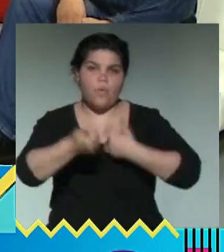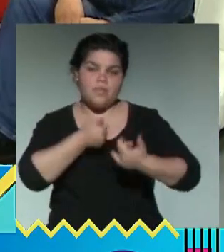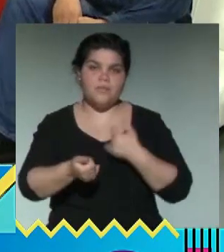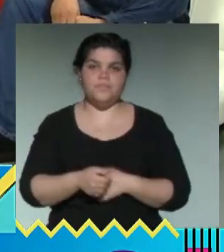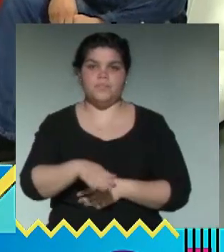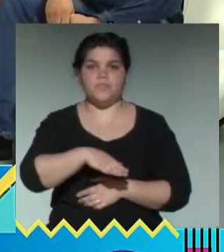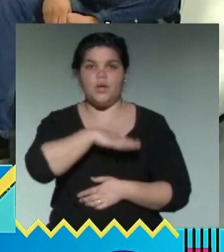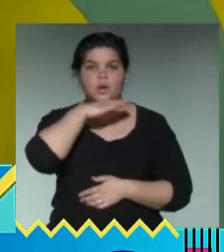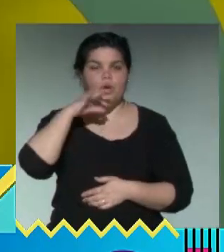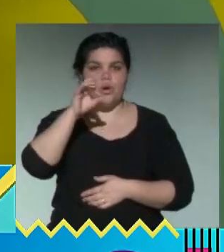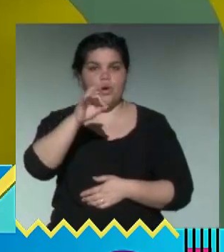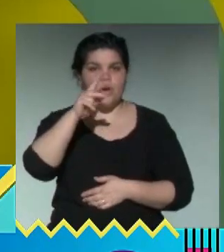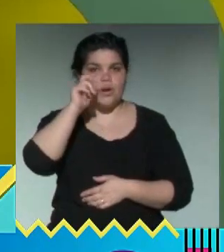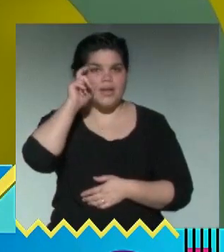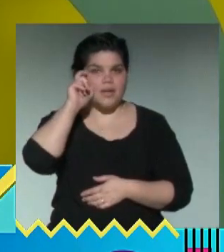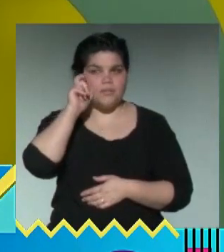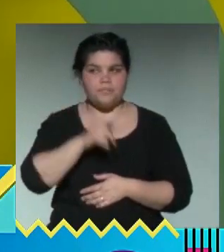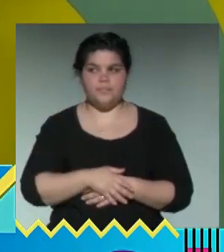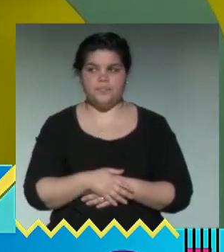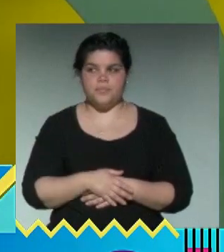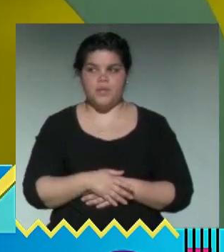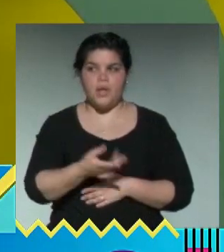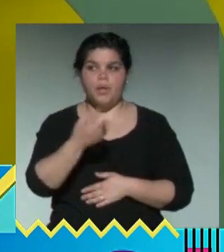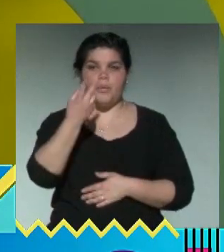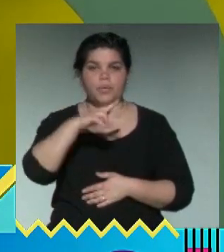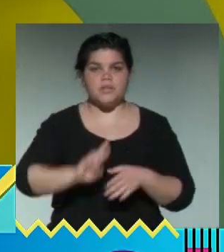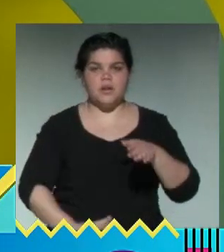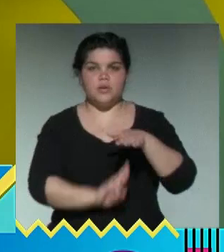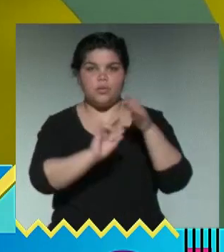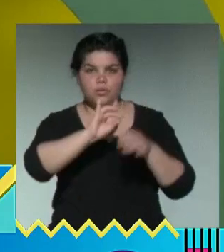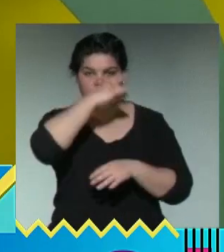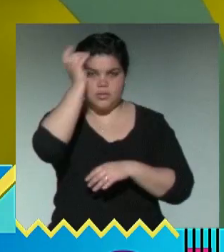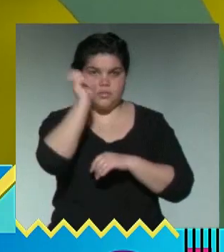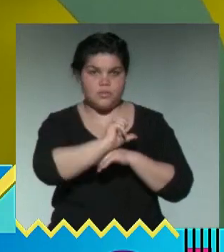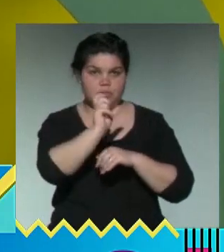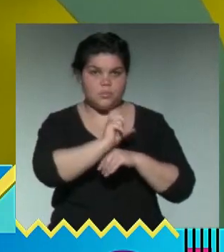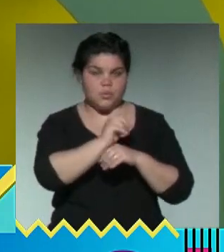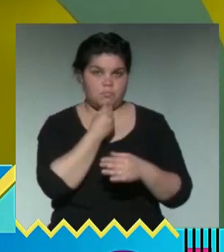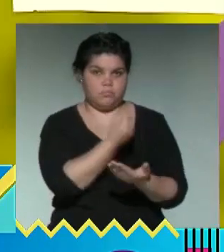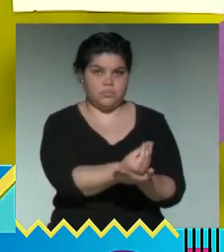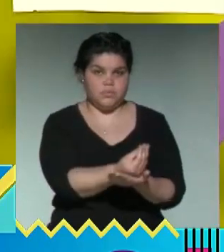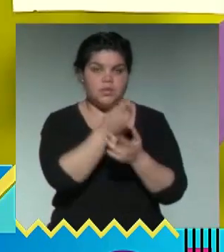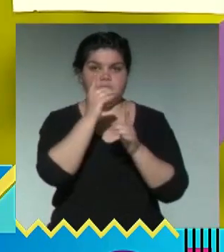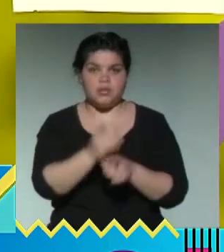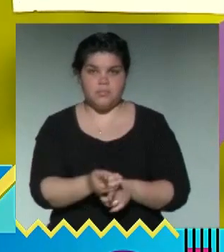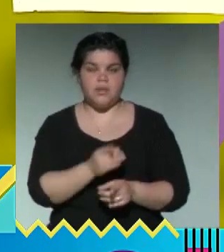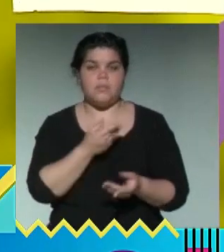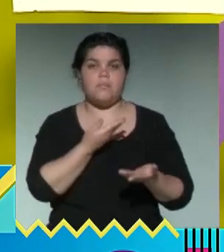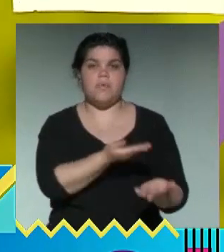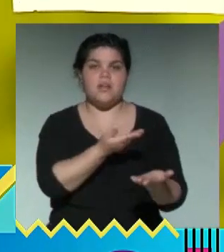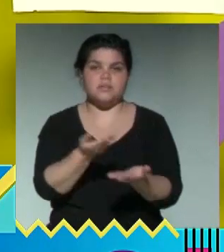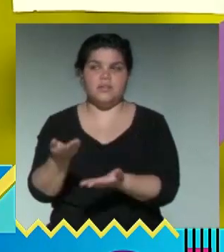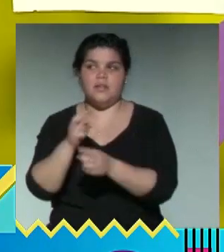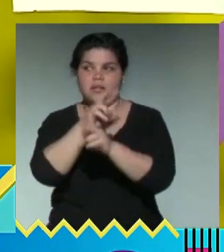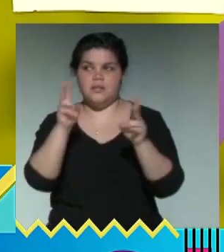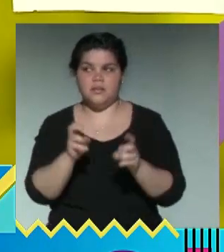Jorge Barón. Muchísimas gracias, Jorge, por estar presente. Vicerrector de la Universidad Nacional de Cuyo, por supuesto. Y para ya ir presentándolo en relación a la